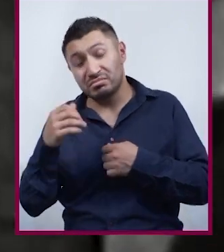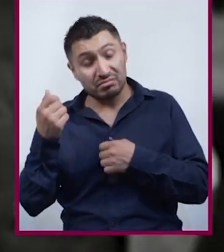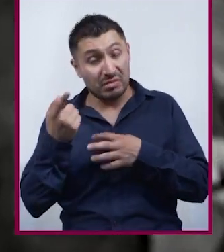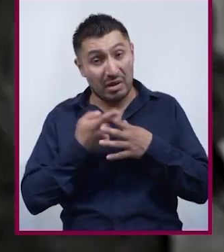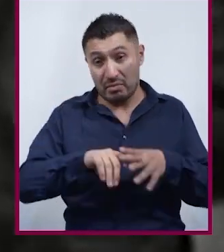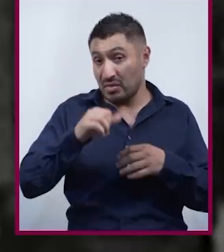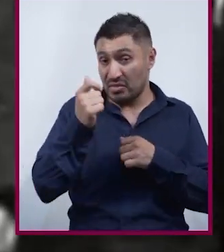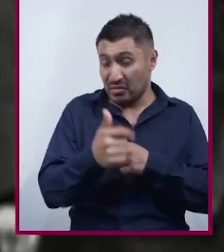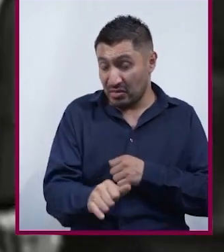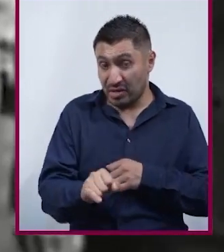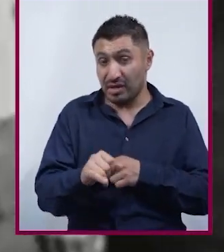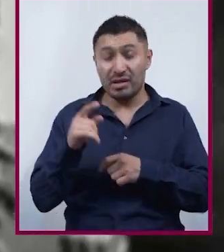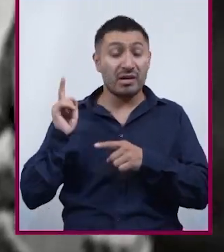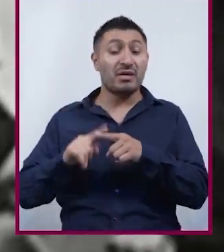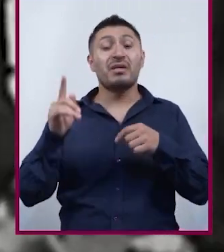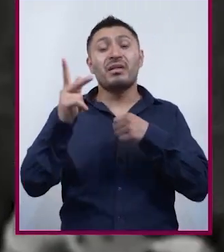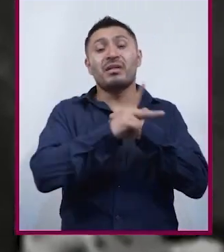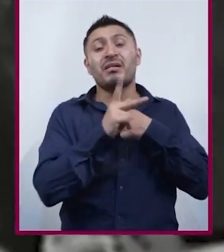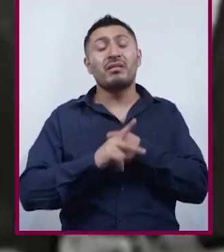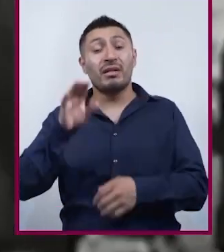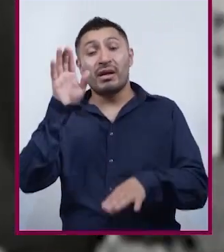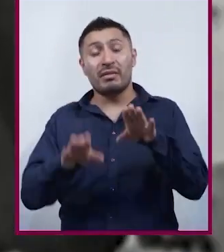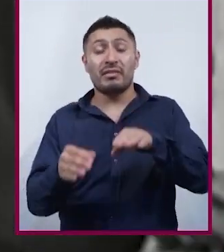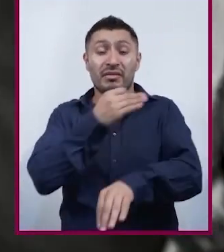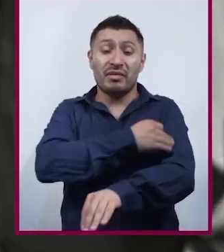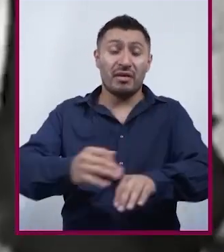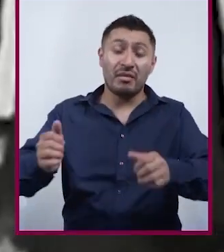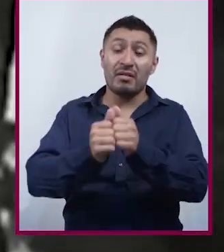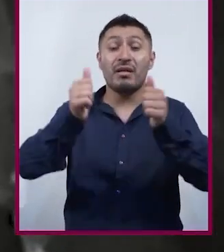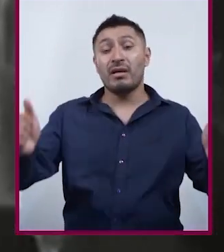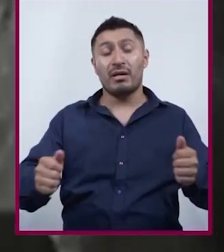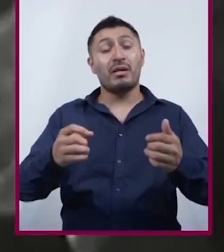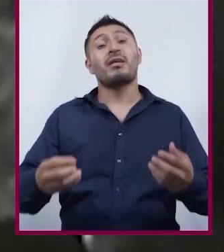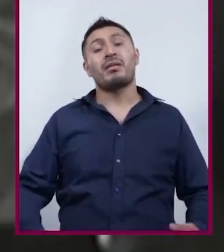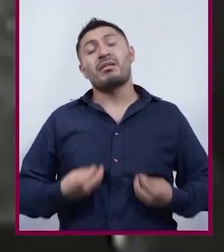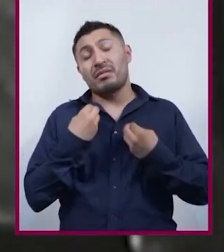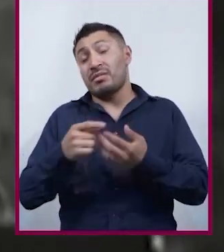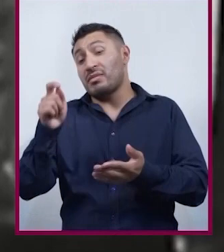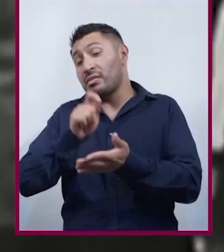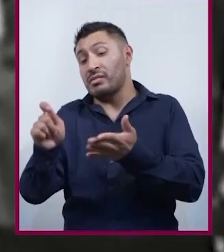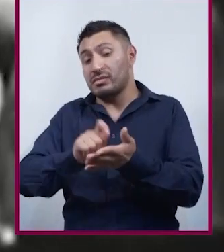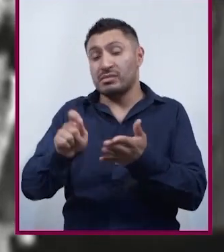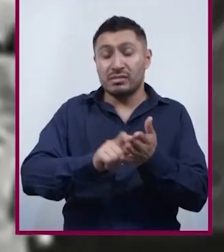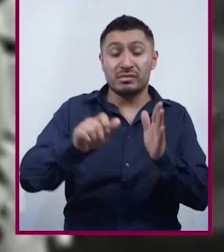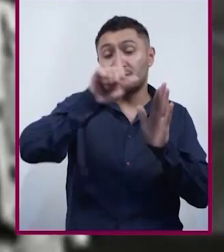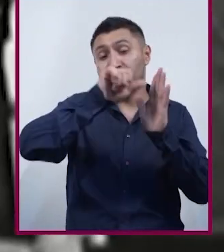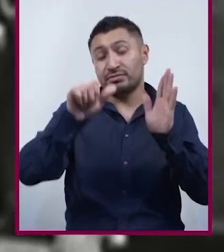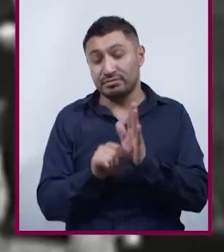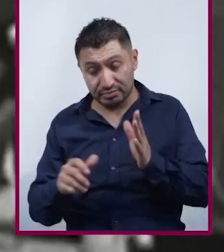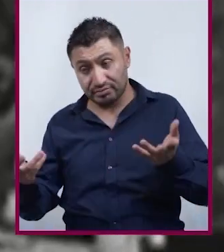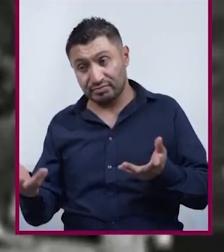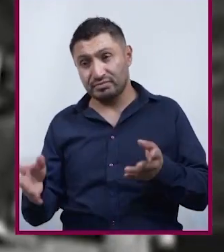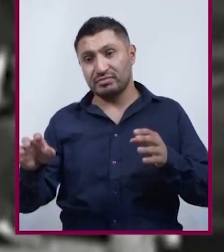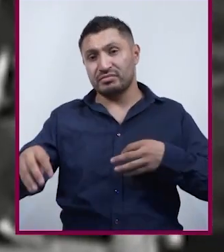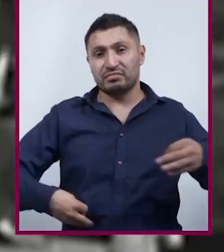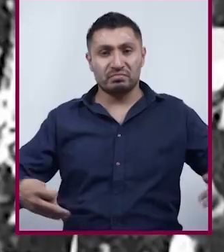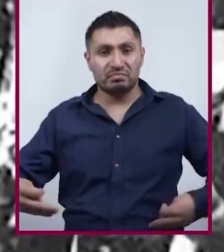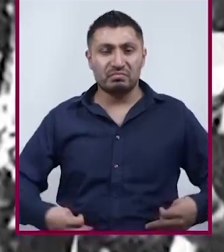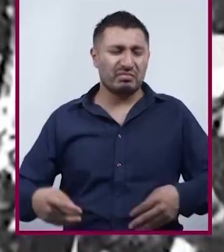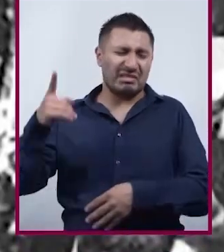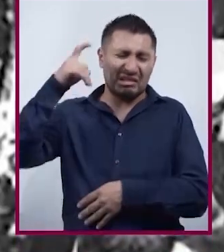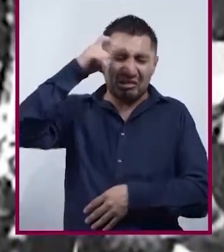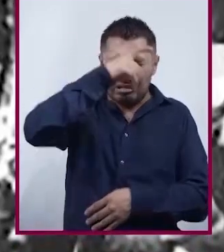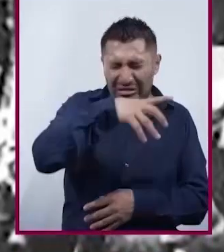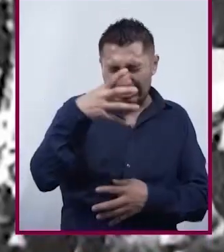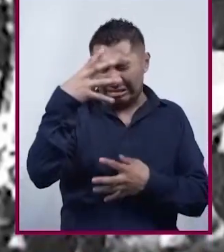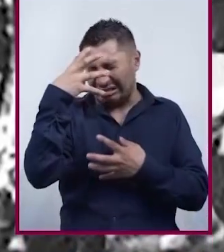un periplo por diferentes países, en ocasiones con su familia separada. Sobrevivió escribiendo artículos y obras en un tono